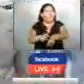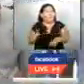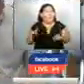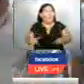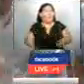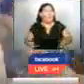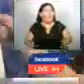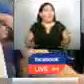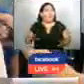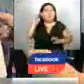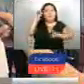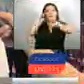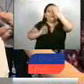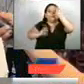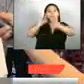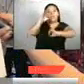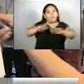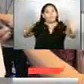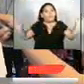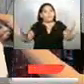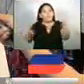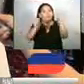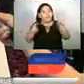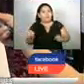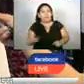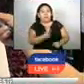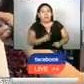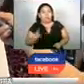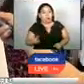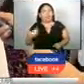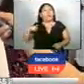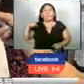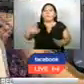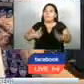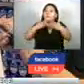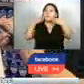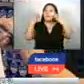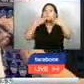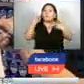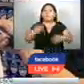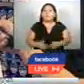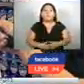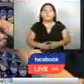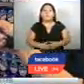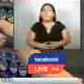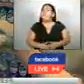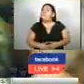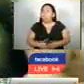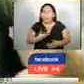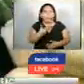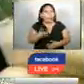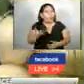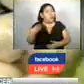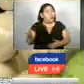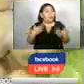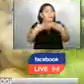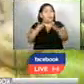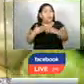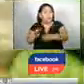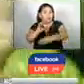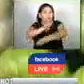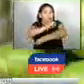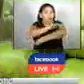celebrar la Navidad con los salvadoreños aquí. Y estamos muy, muy felices. Es un gran surtido de productos, productos